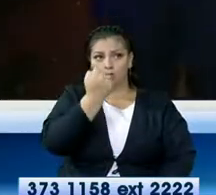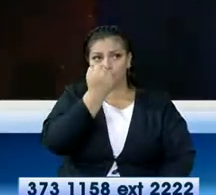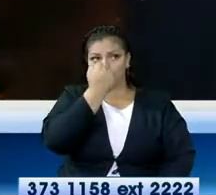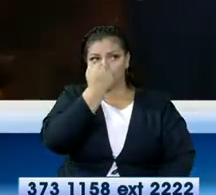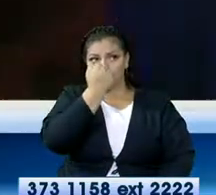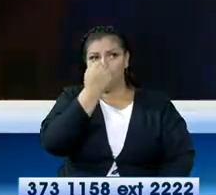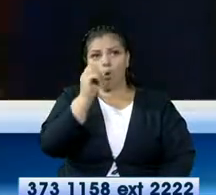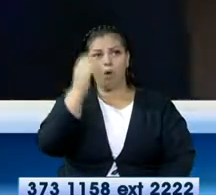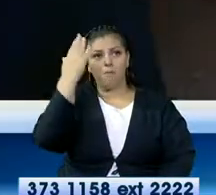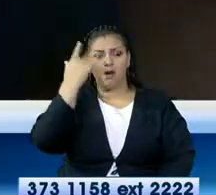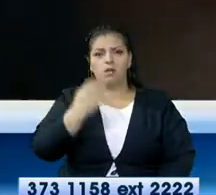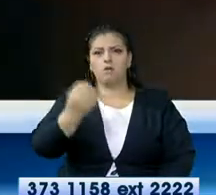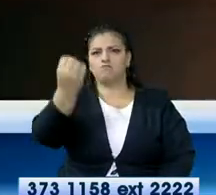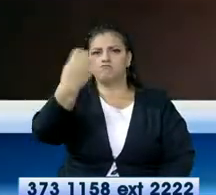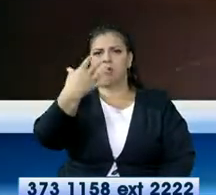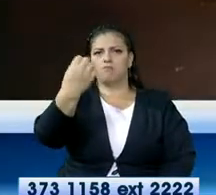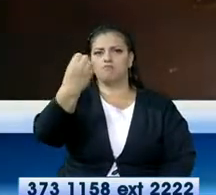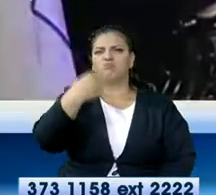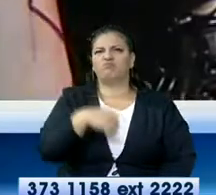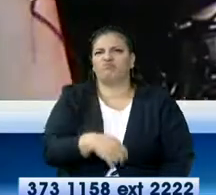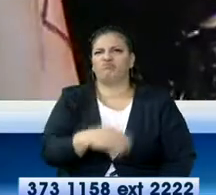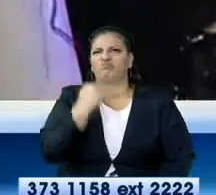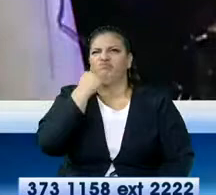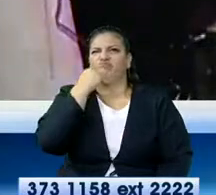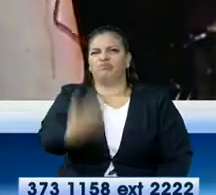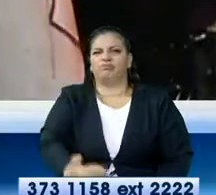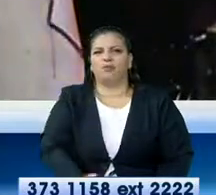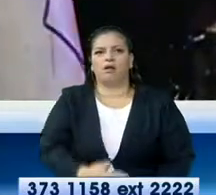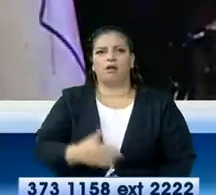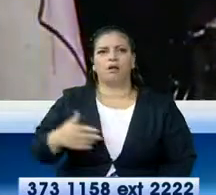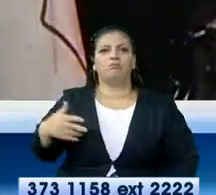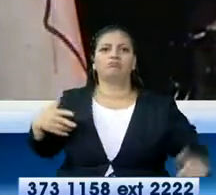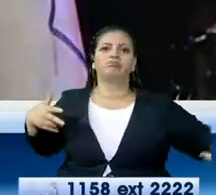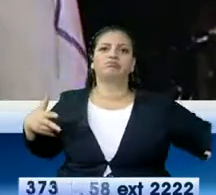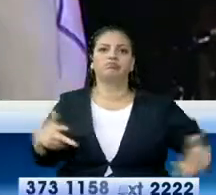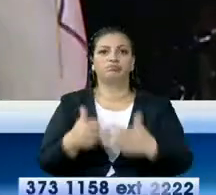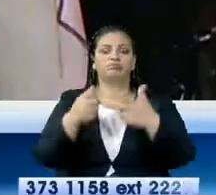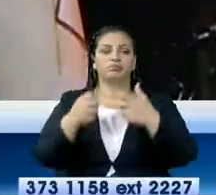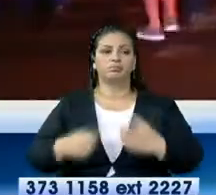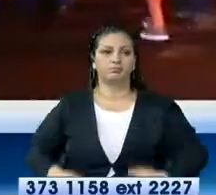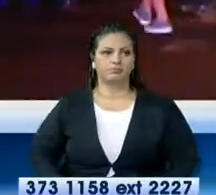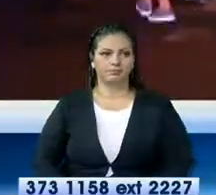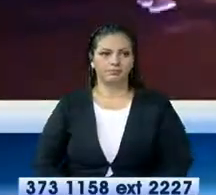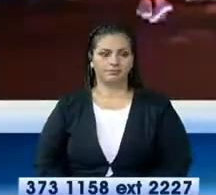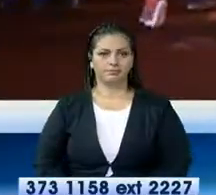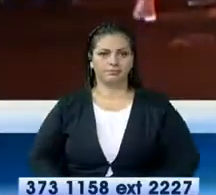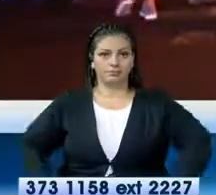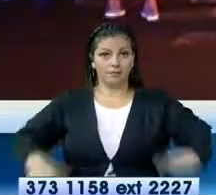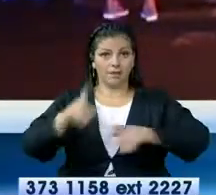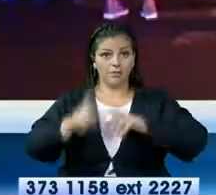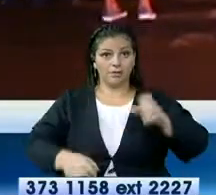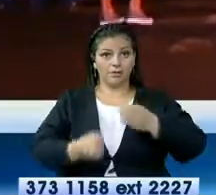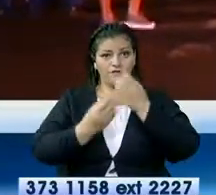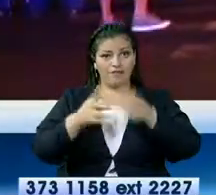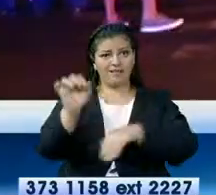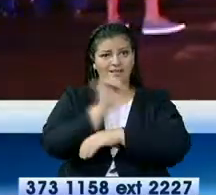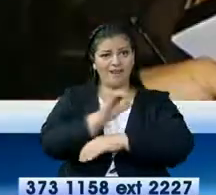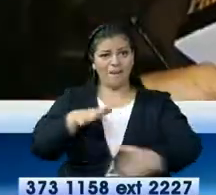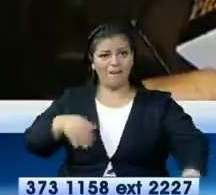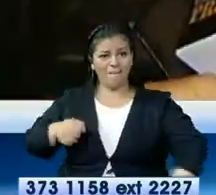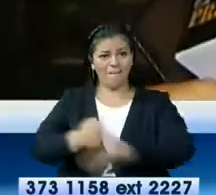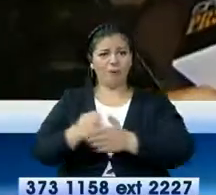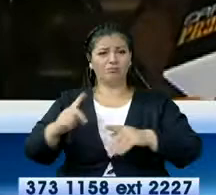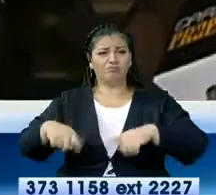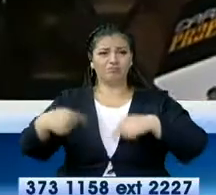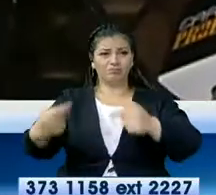Los habitantes del sector manifiestan que este tipo de situaciones se registran con frecuencia en la zona.